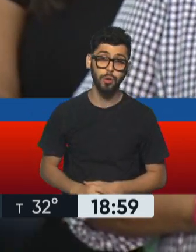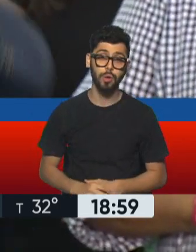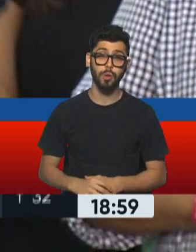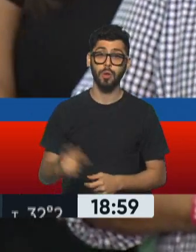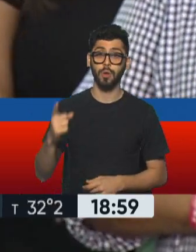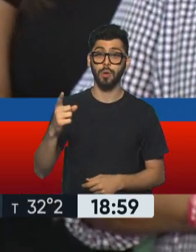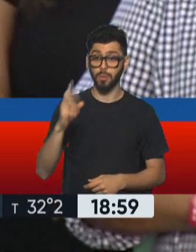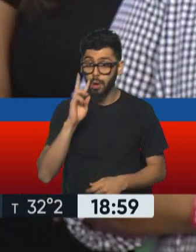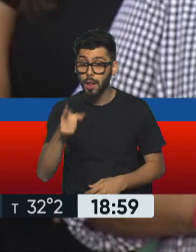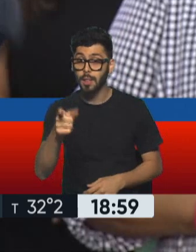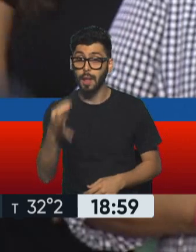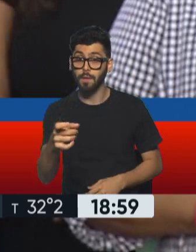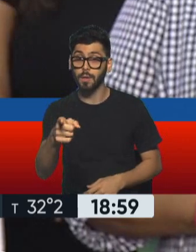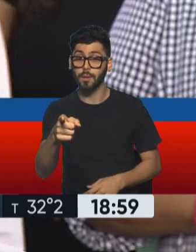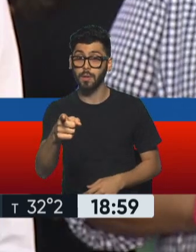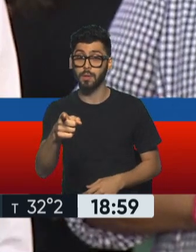¿estamos bien ahí?